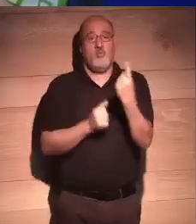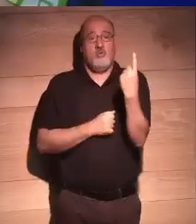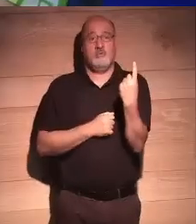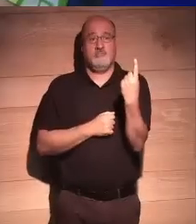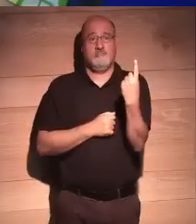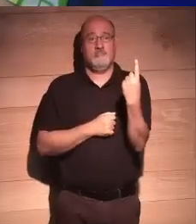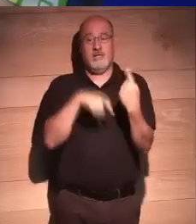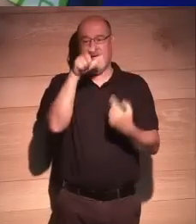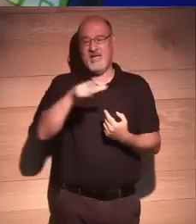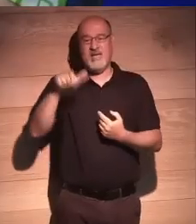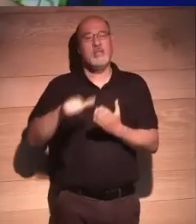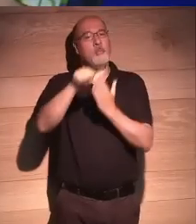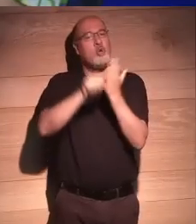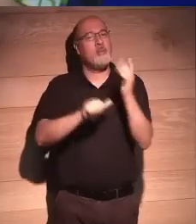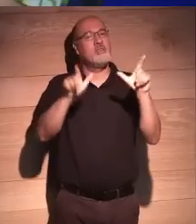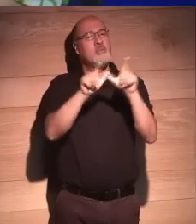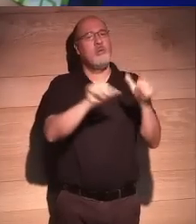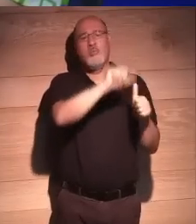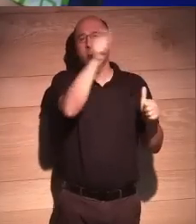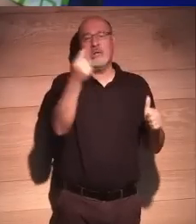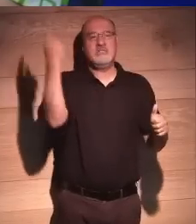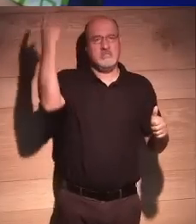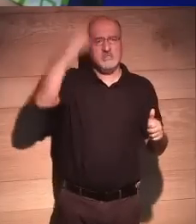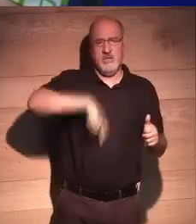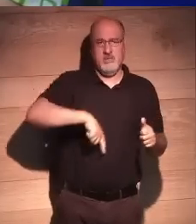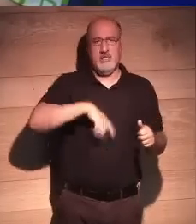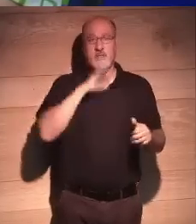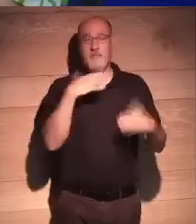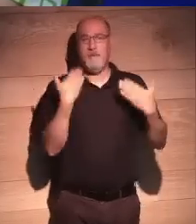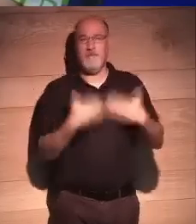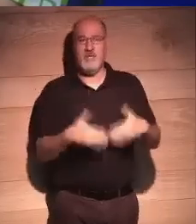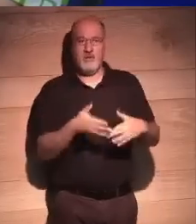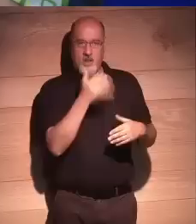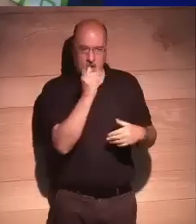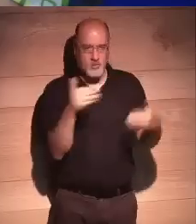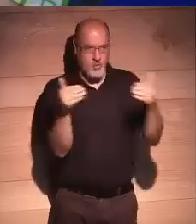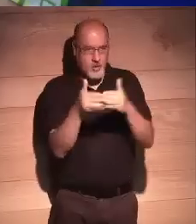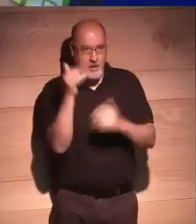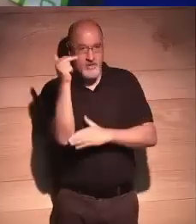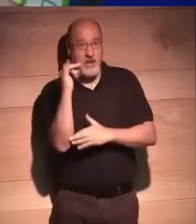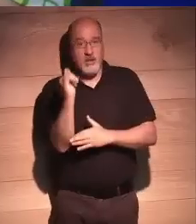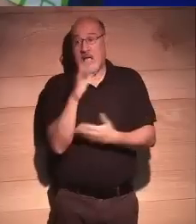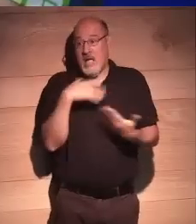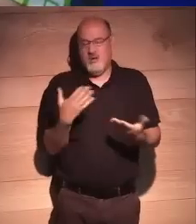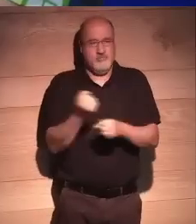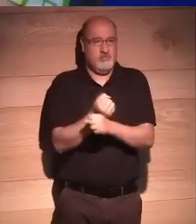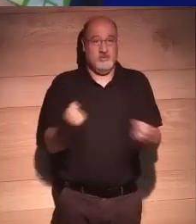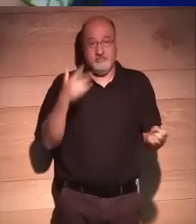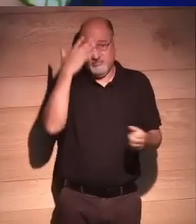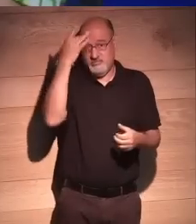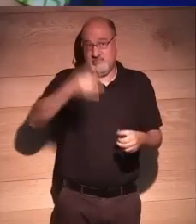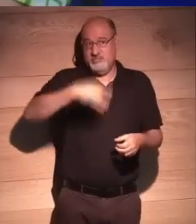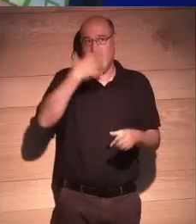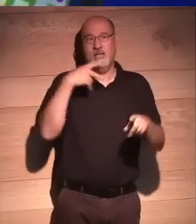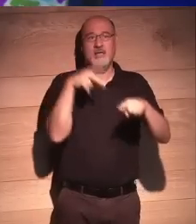gente se sabía la programación, ¿no? Que era una cosa verdaderamente maravillosa. Sabía que los miércoles había esto, los jueves. Ahora imagínate, ¿no? Te sabes